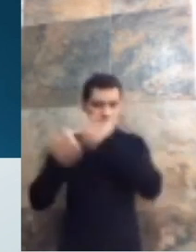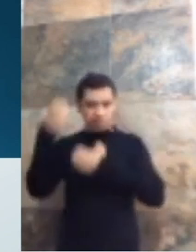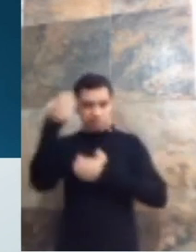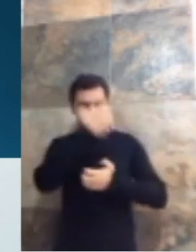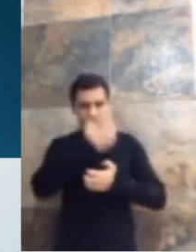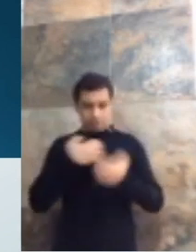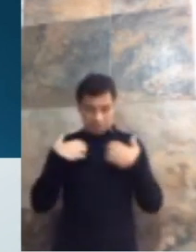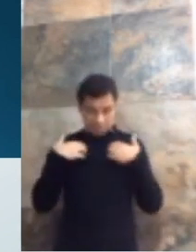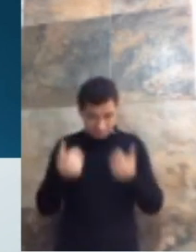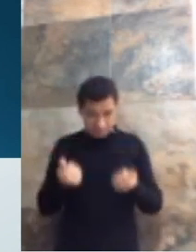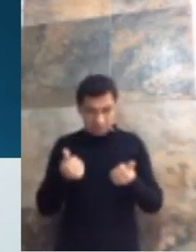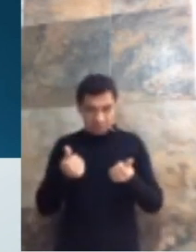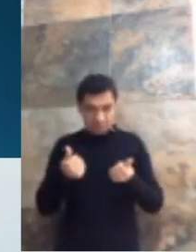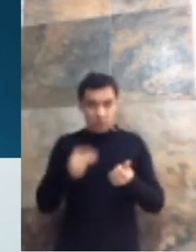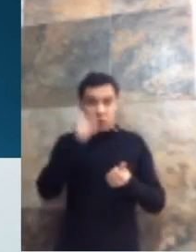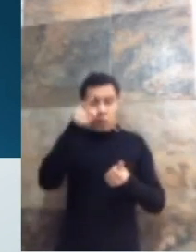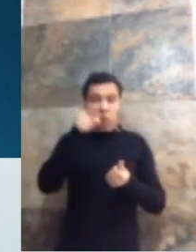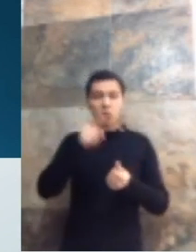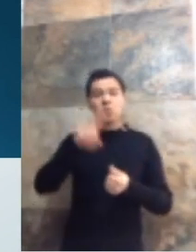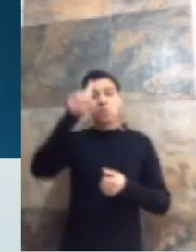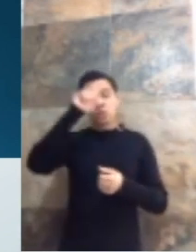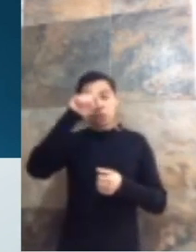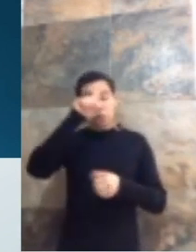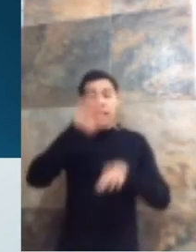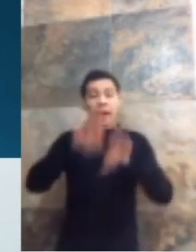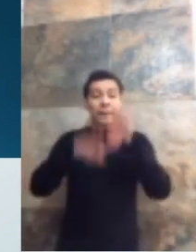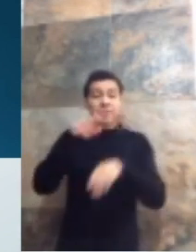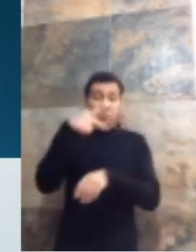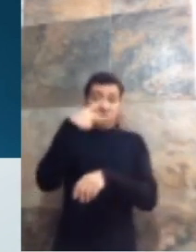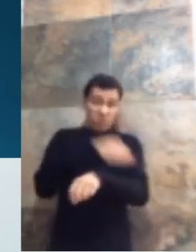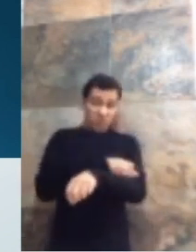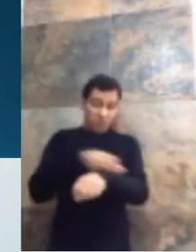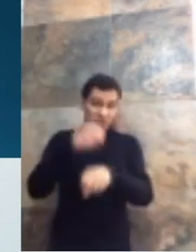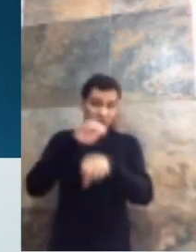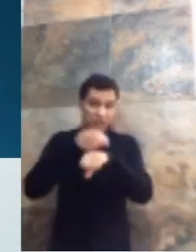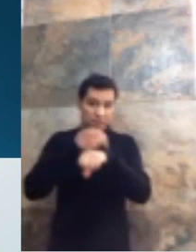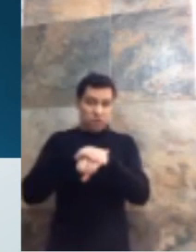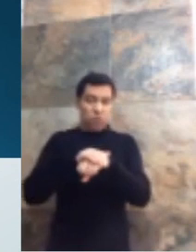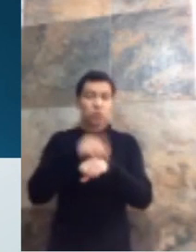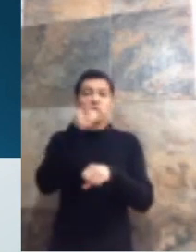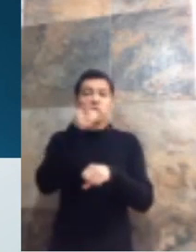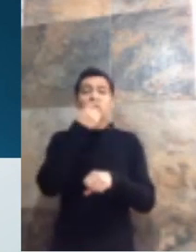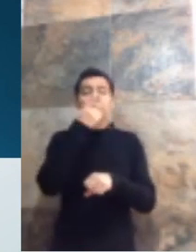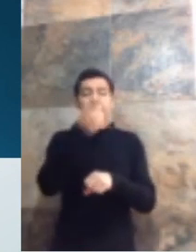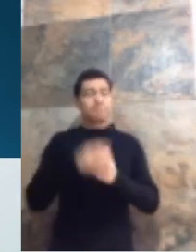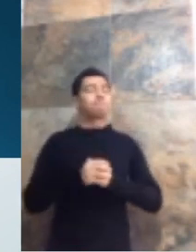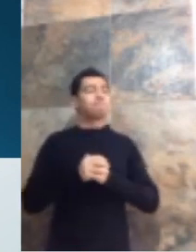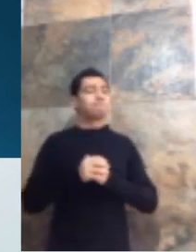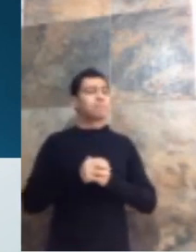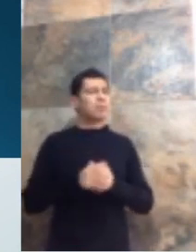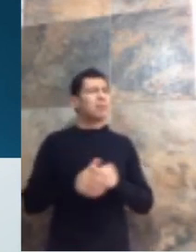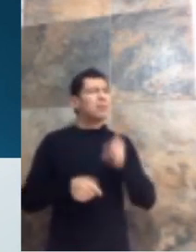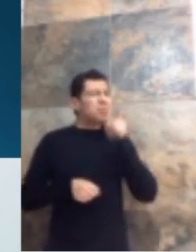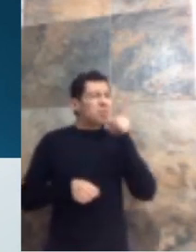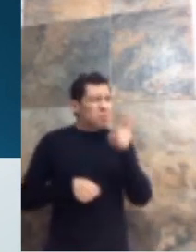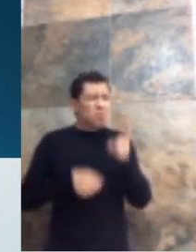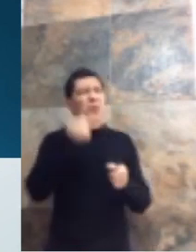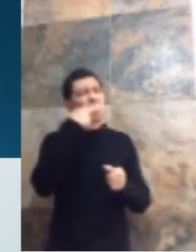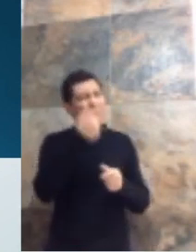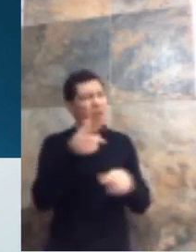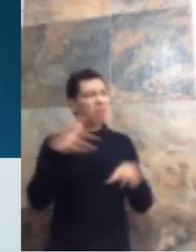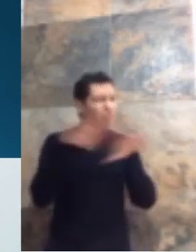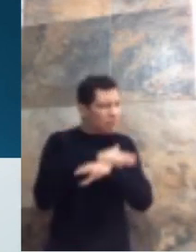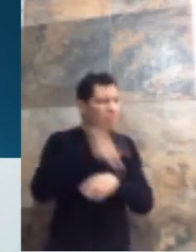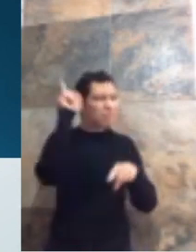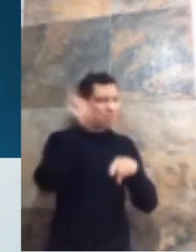pasa mucho, sobre todo en la gente que no está entrenada. Pues yo lo que hubiera hecho en tu lugar, para empezar, si ya lo hiciste, no lo puedo modificar.